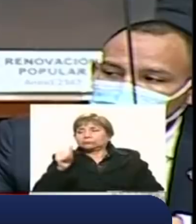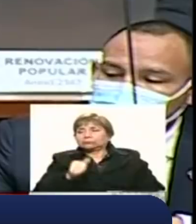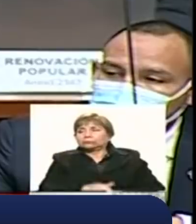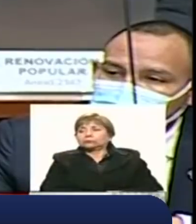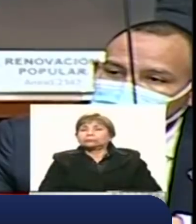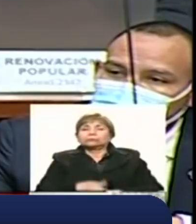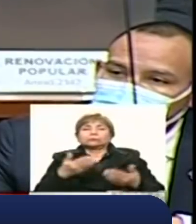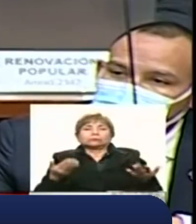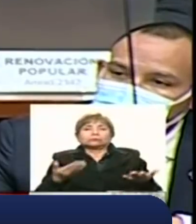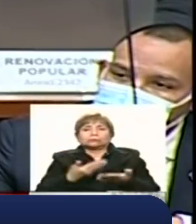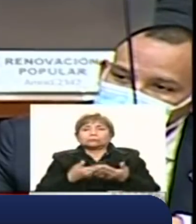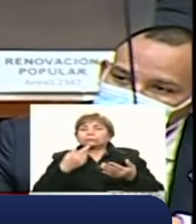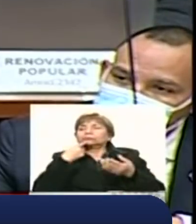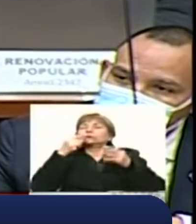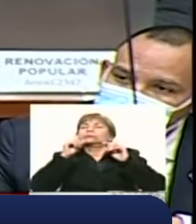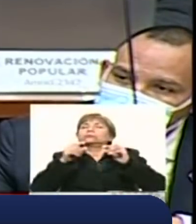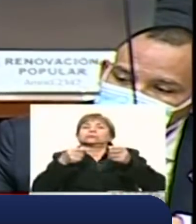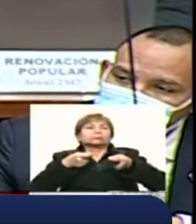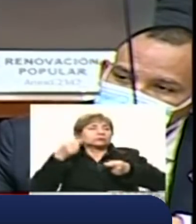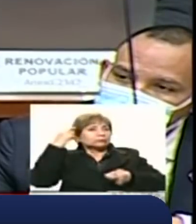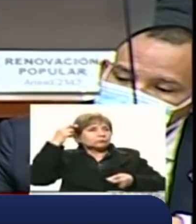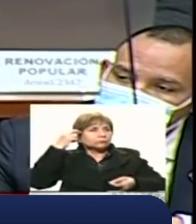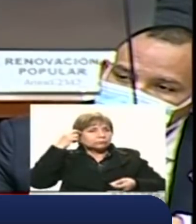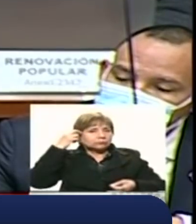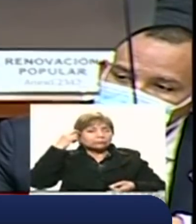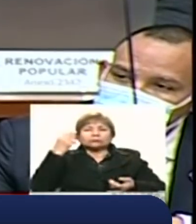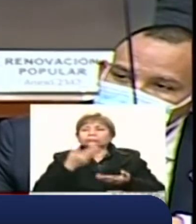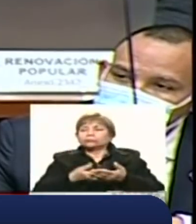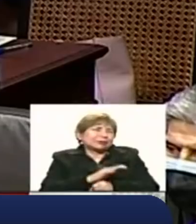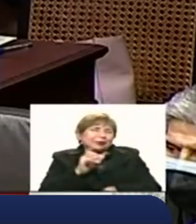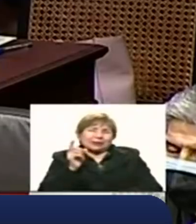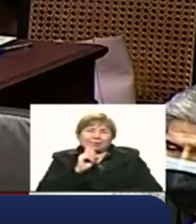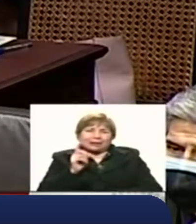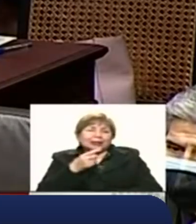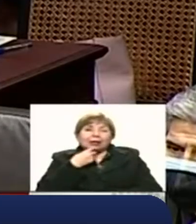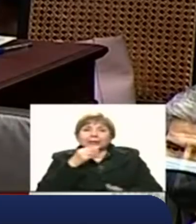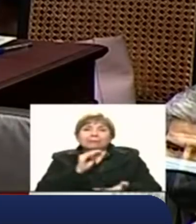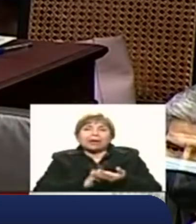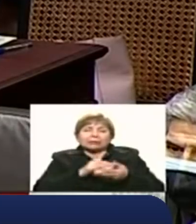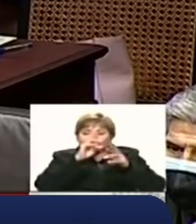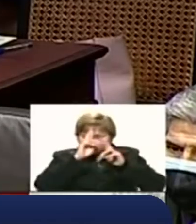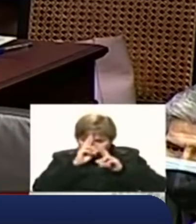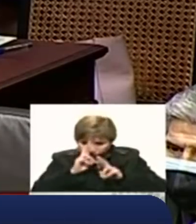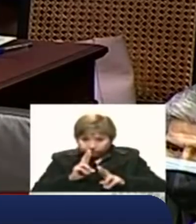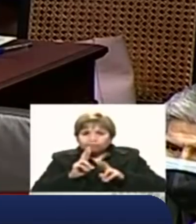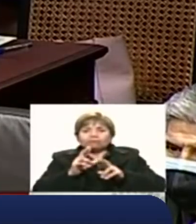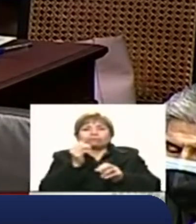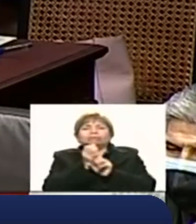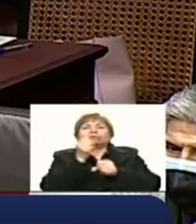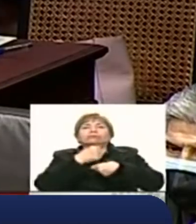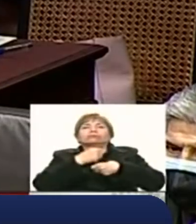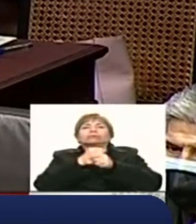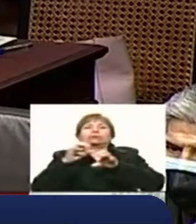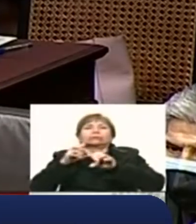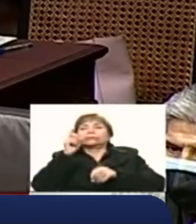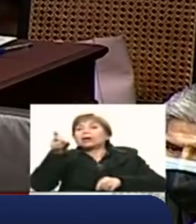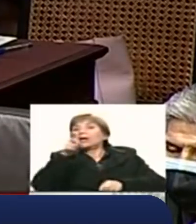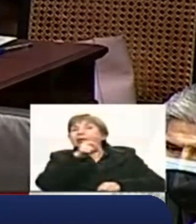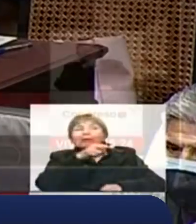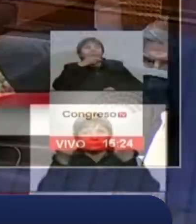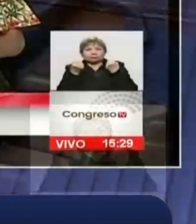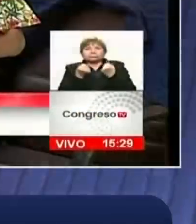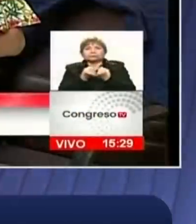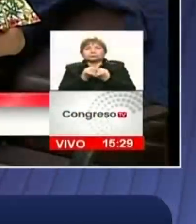en contra del gabinete. Creo que estamos en contacto nuevamente con el señor Che Vasco. Sí, aquí estoy. Algunos